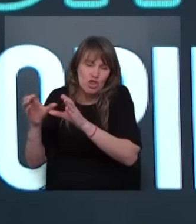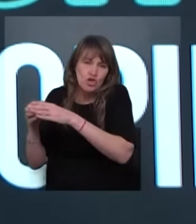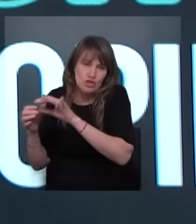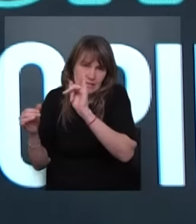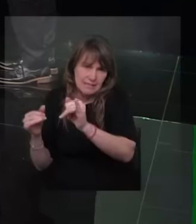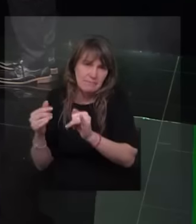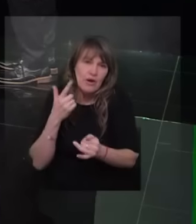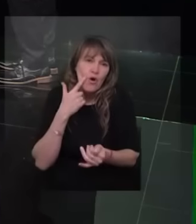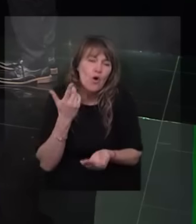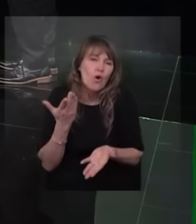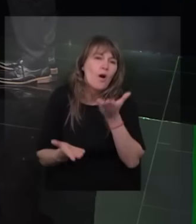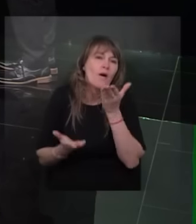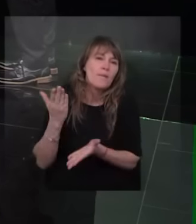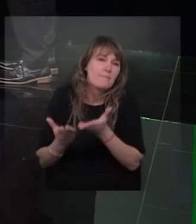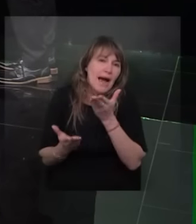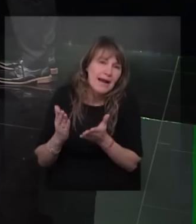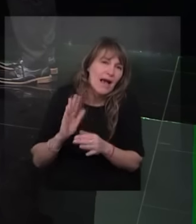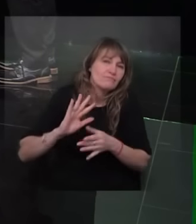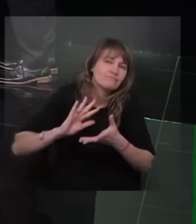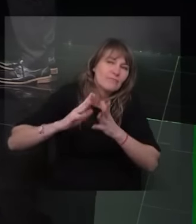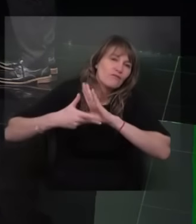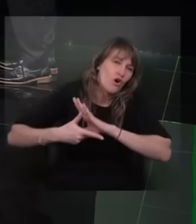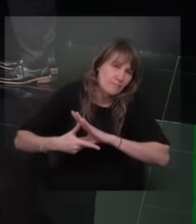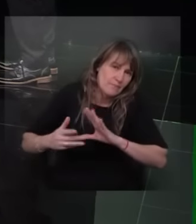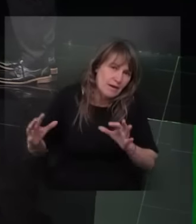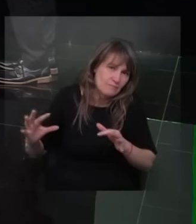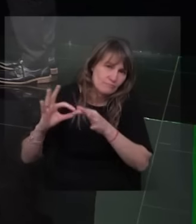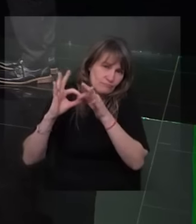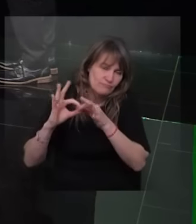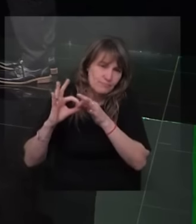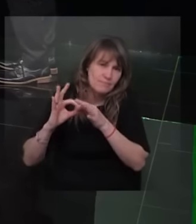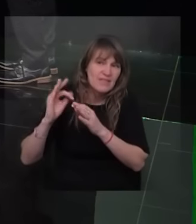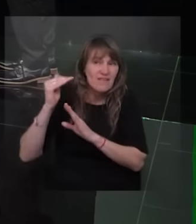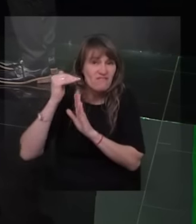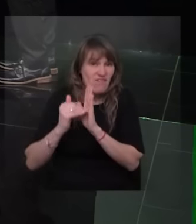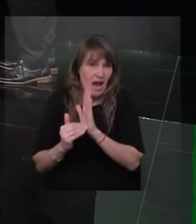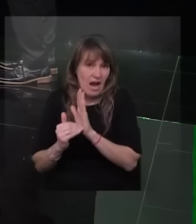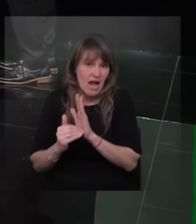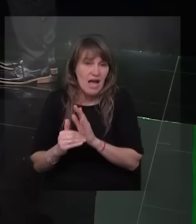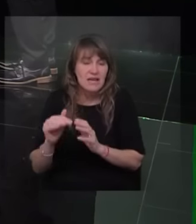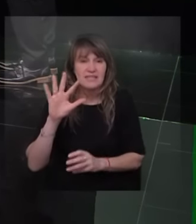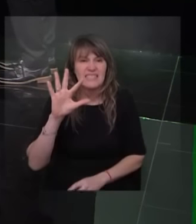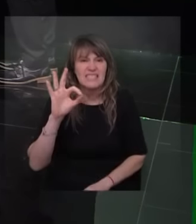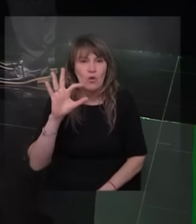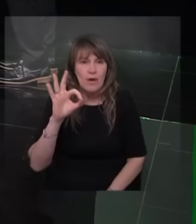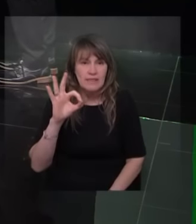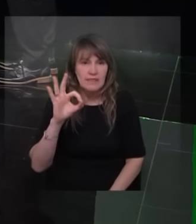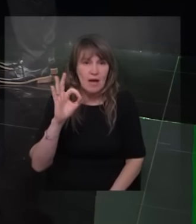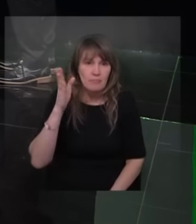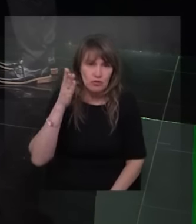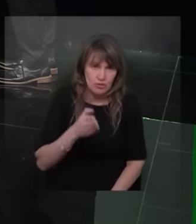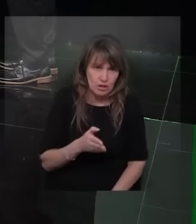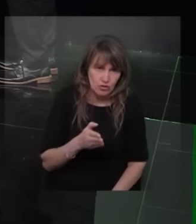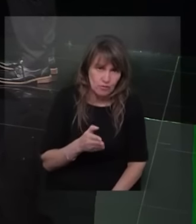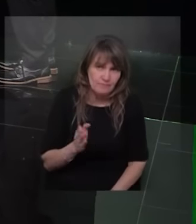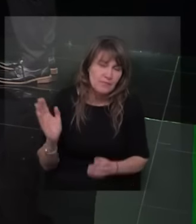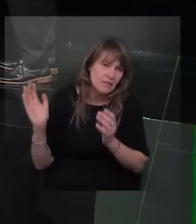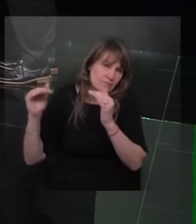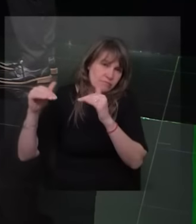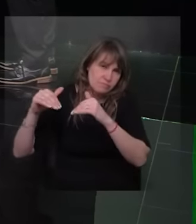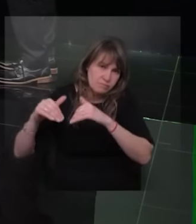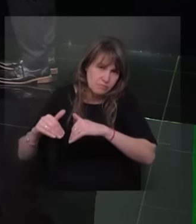comparativo este estamos viendo que baja aproximadamente un 50% también o sea acá vemos un deterioro